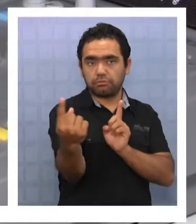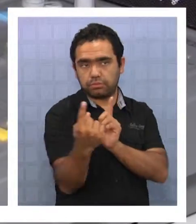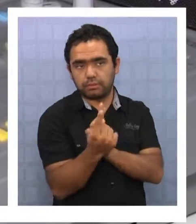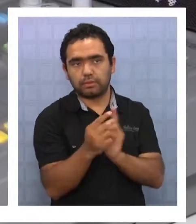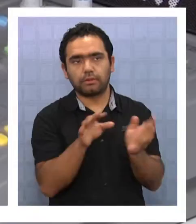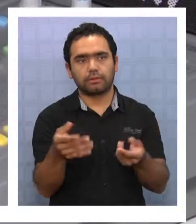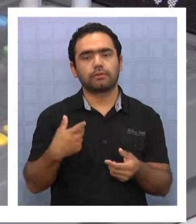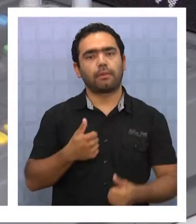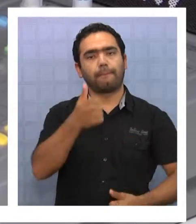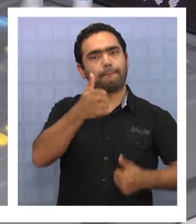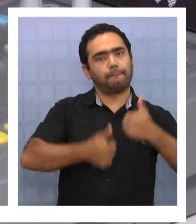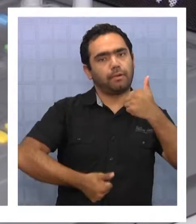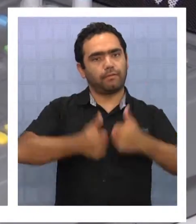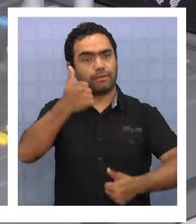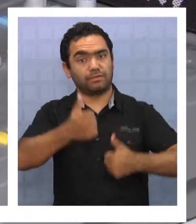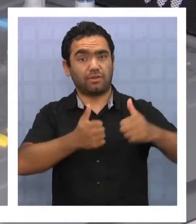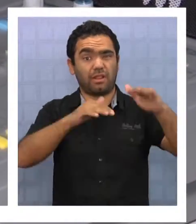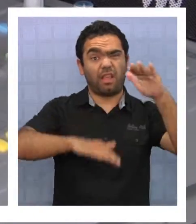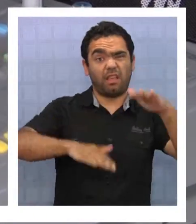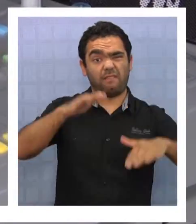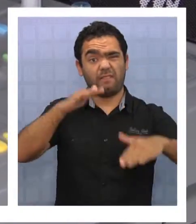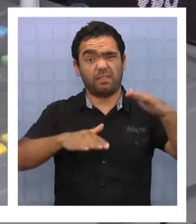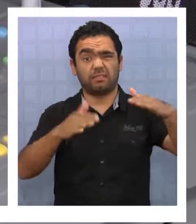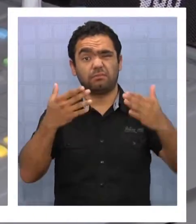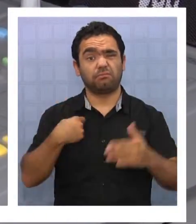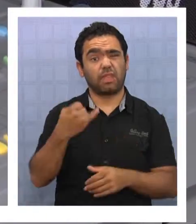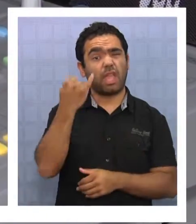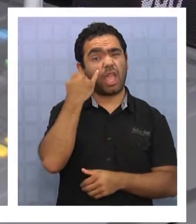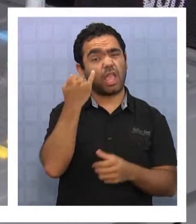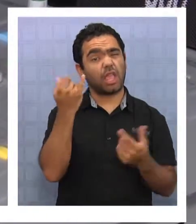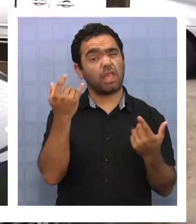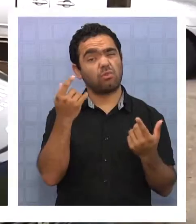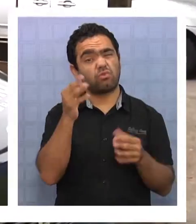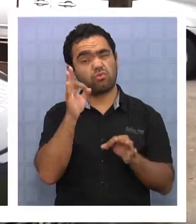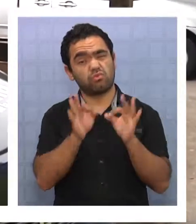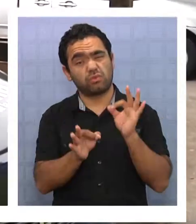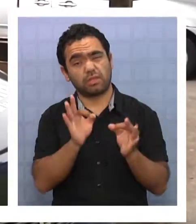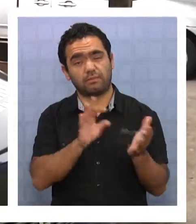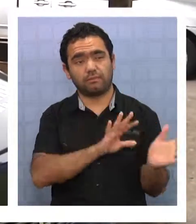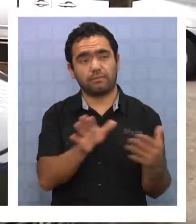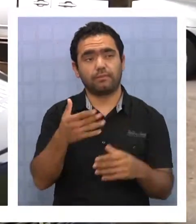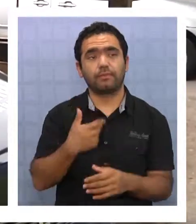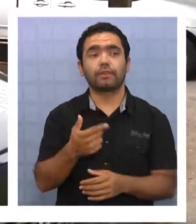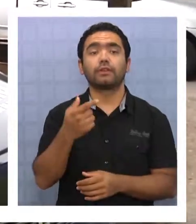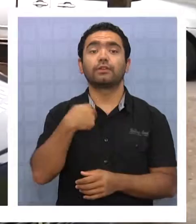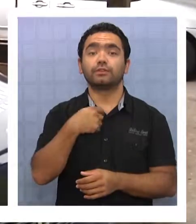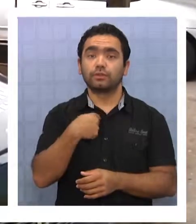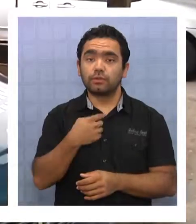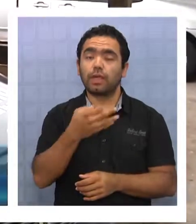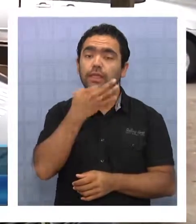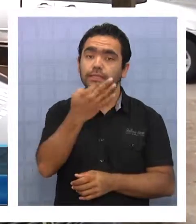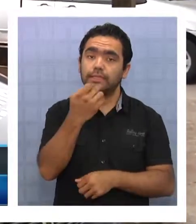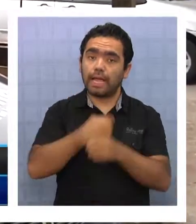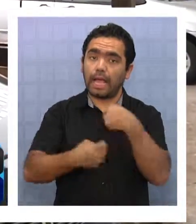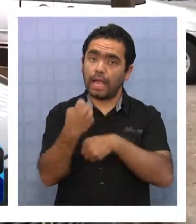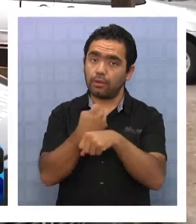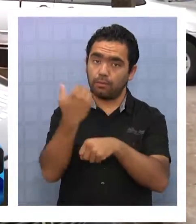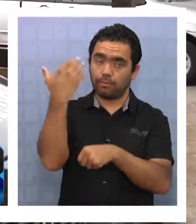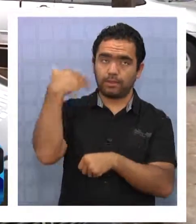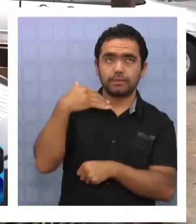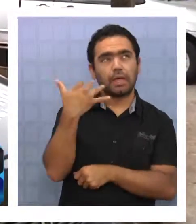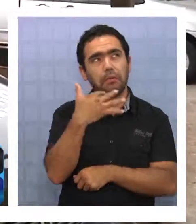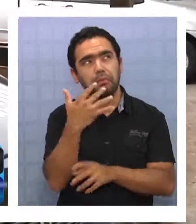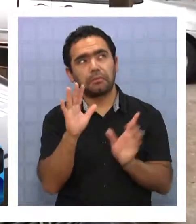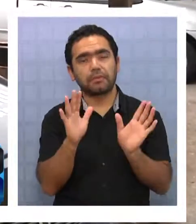Una profesión que a veces es un poco ingrata al momento de comunicar. Bueno, la anécdota que puedo contar del año pasado y de este año son